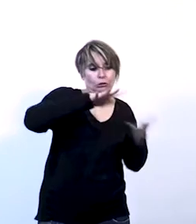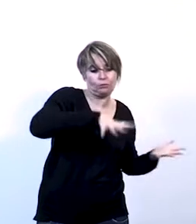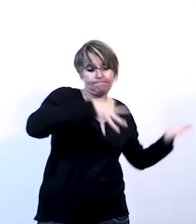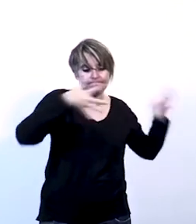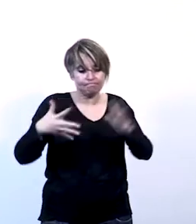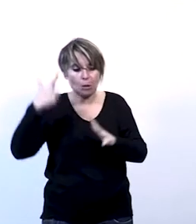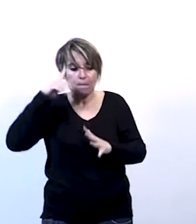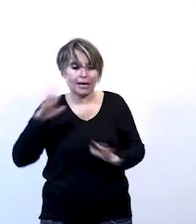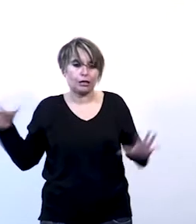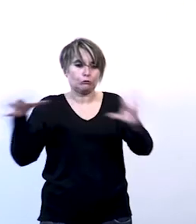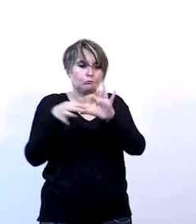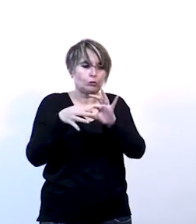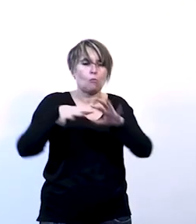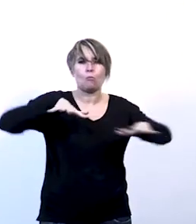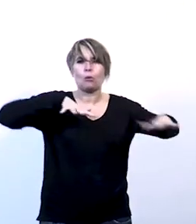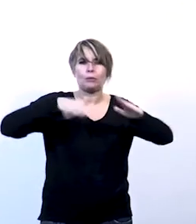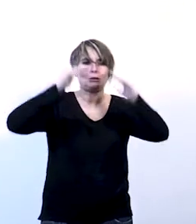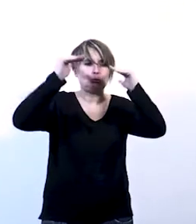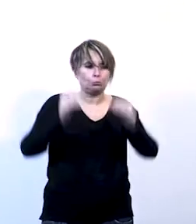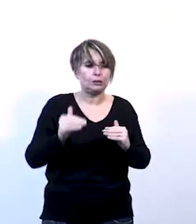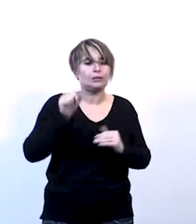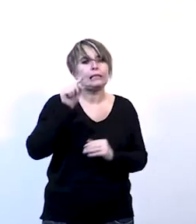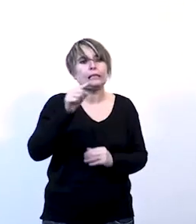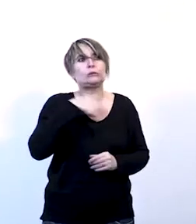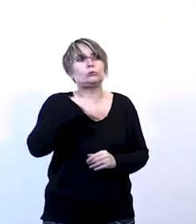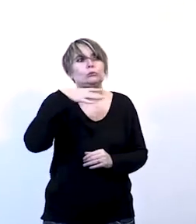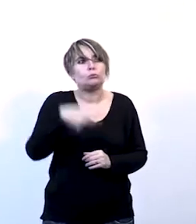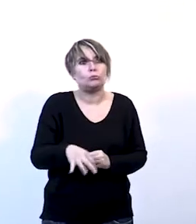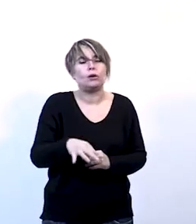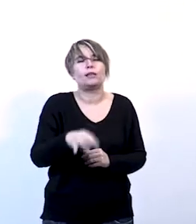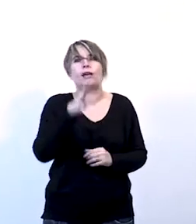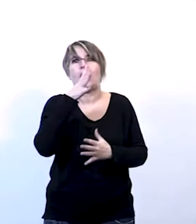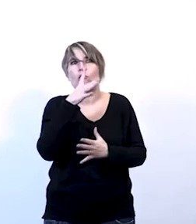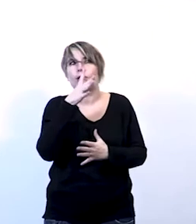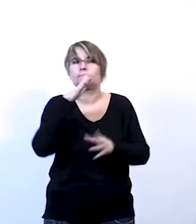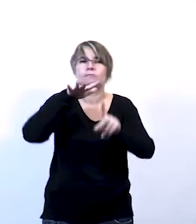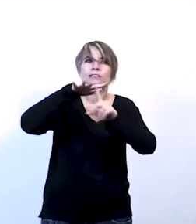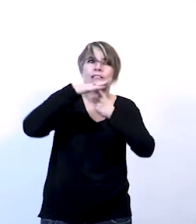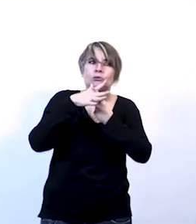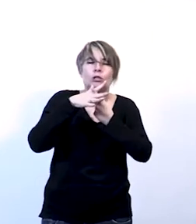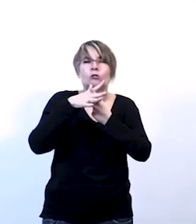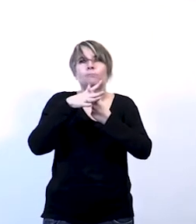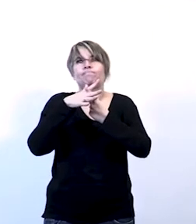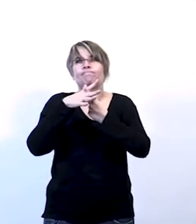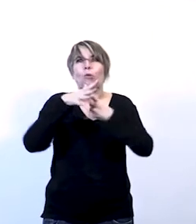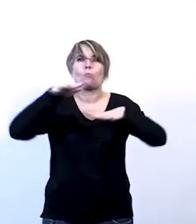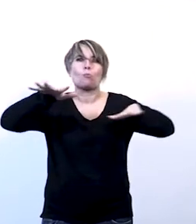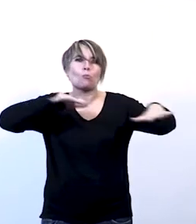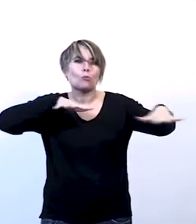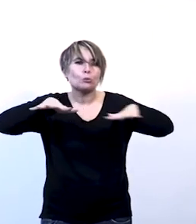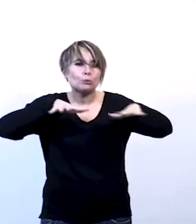en las coaliciones que en un movimiento y demás, ha podido ser lo que haya alejado igual, o no tanto al